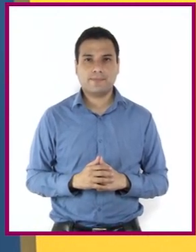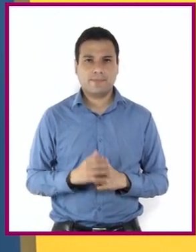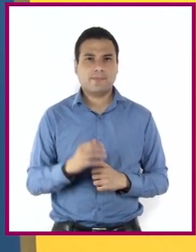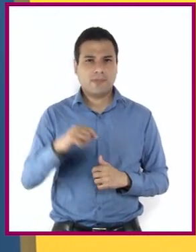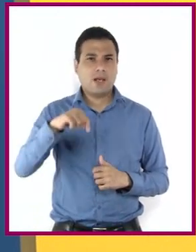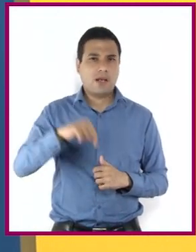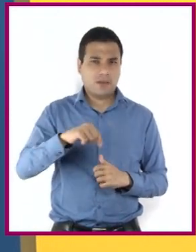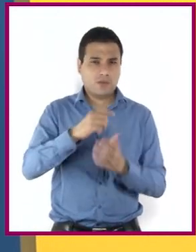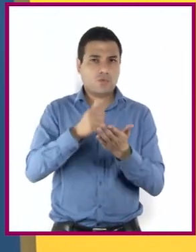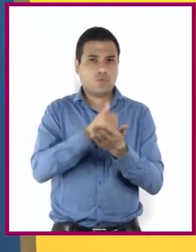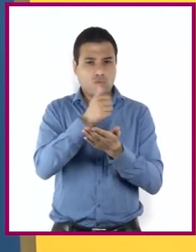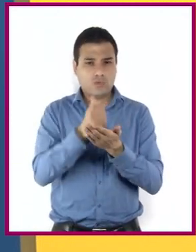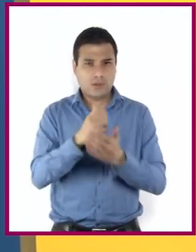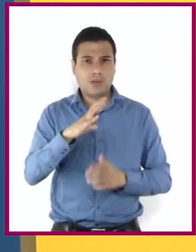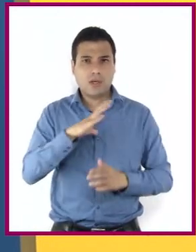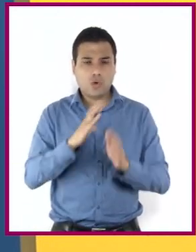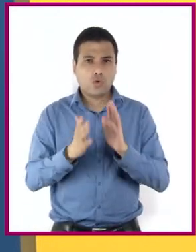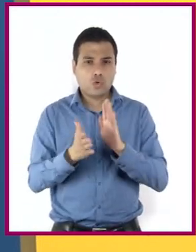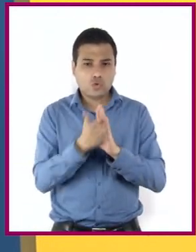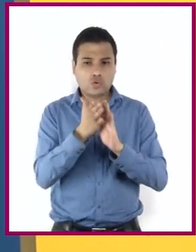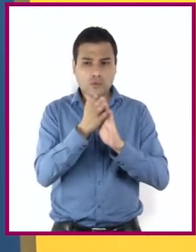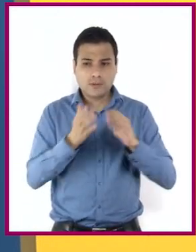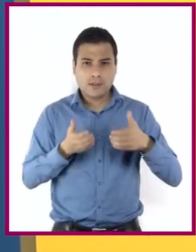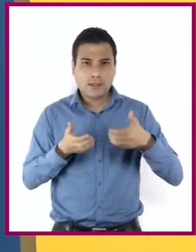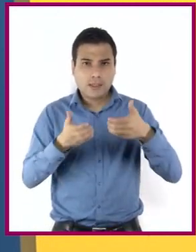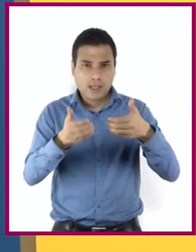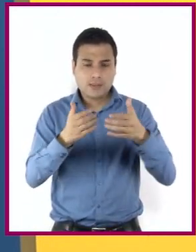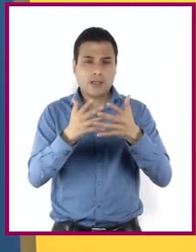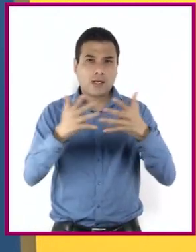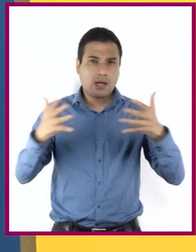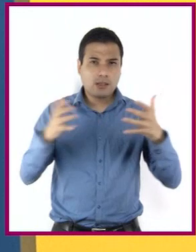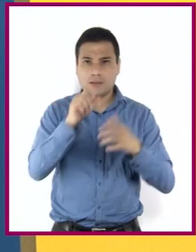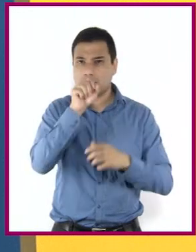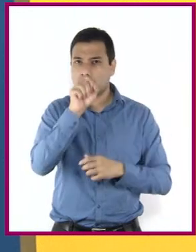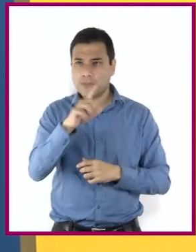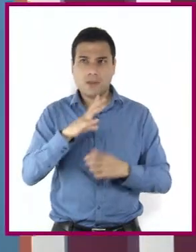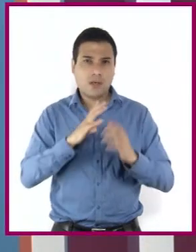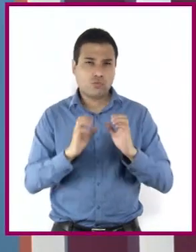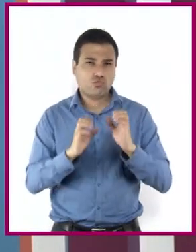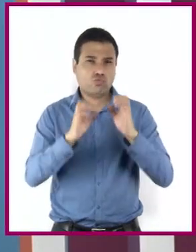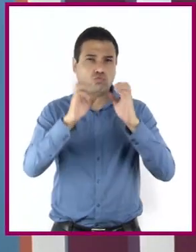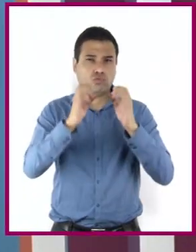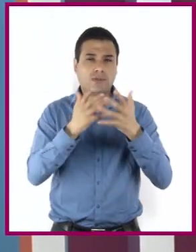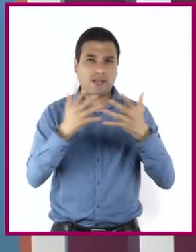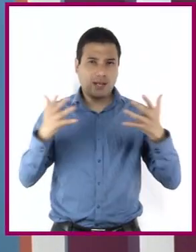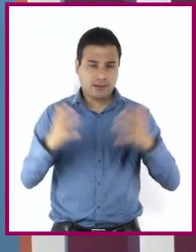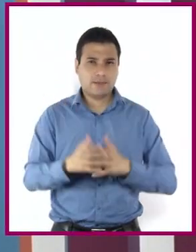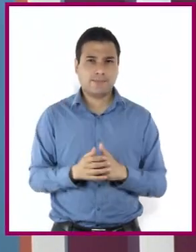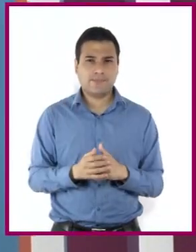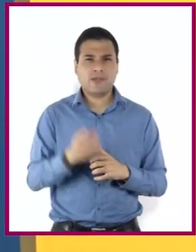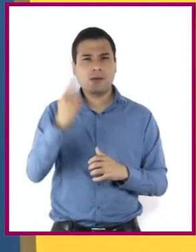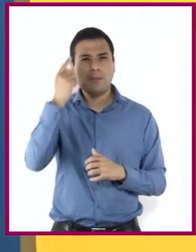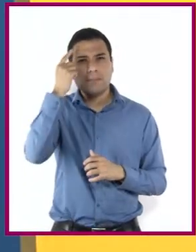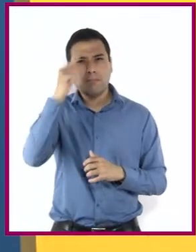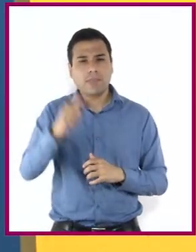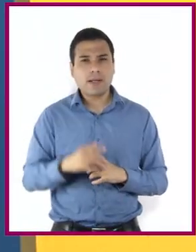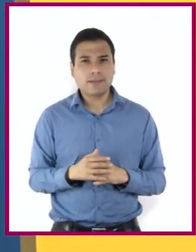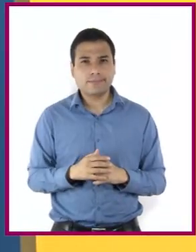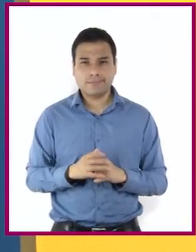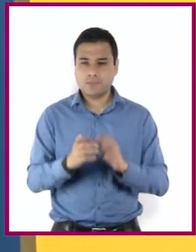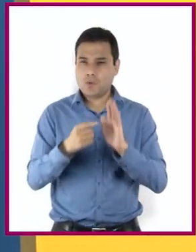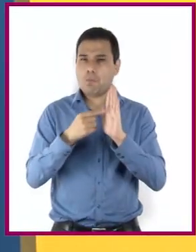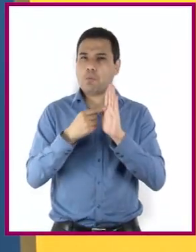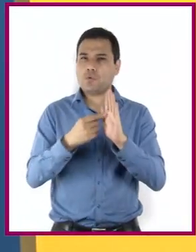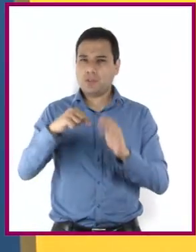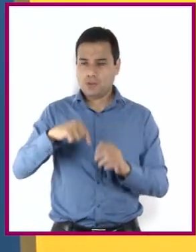avenidas y la construcción de monumentos y magníficos edificios públicos, pretendiendo demostrar que el nuevo